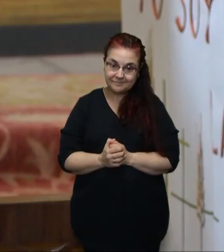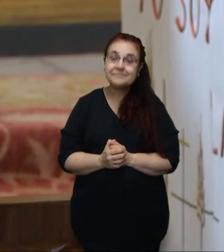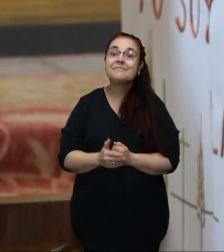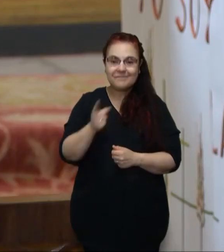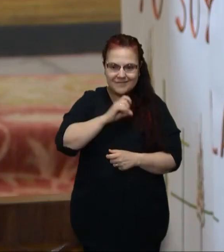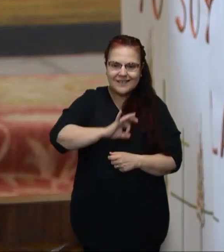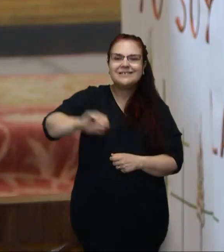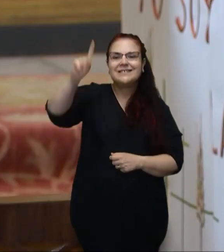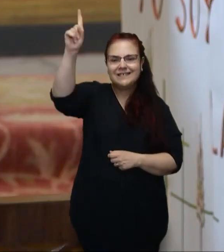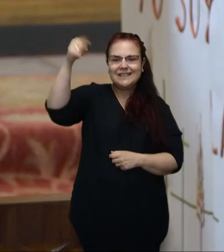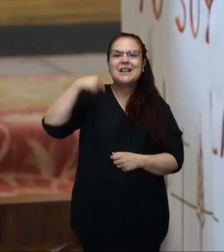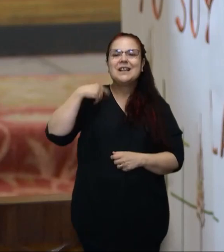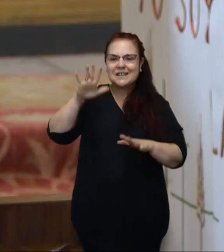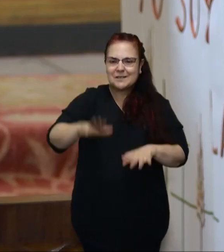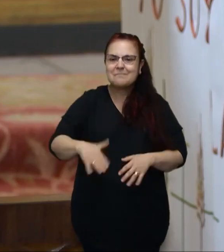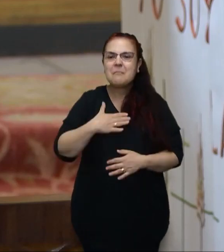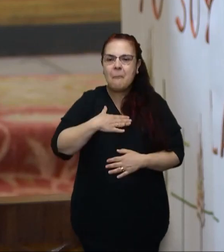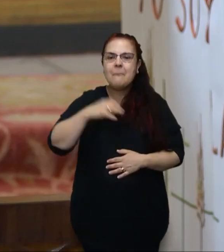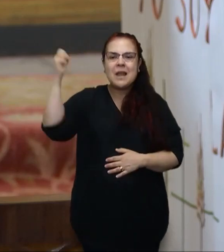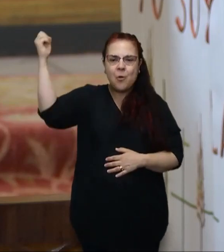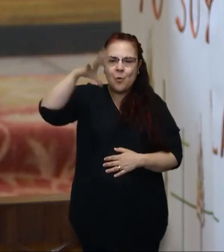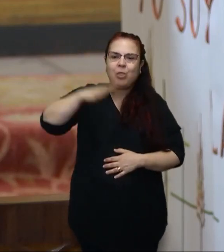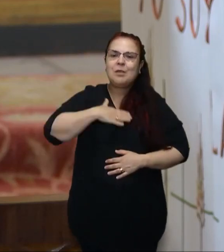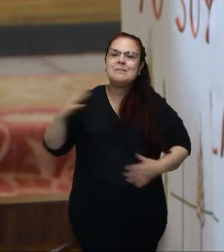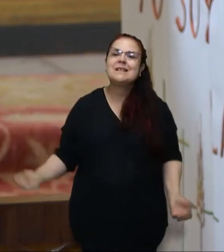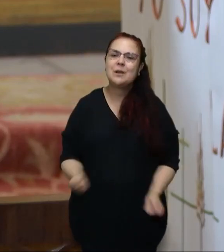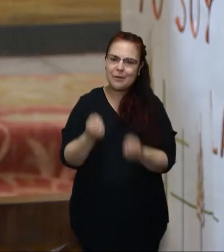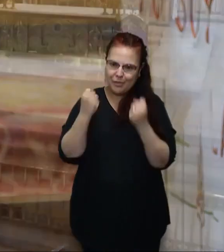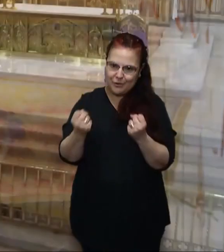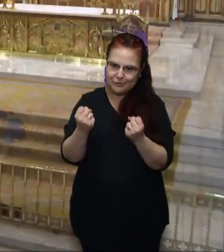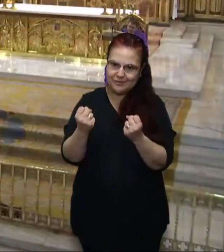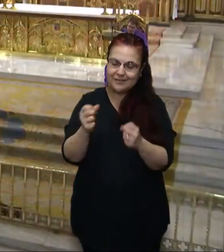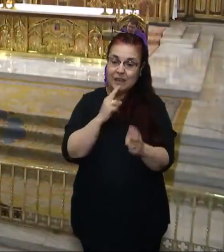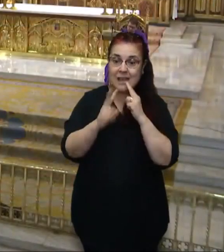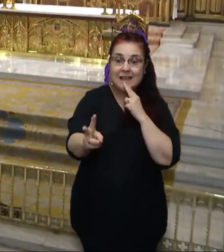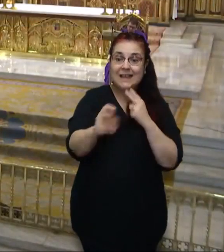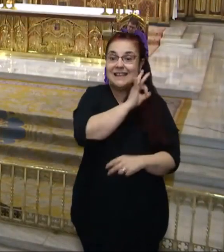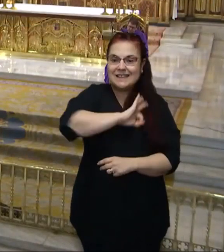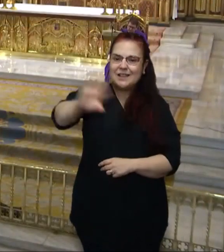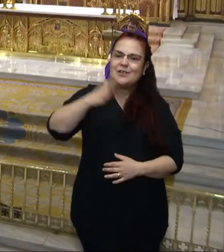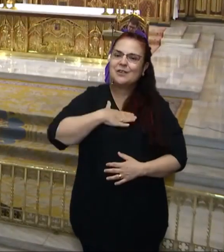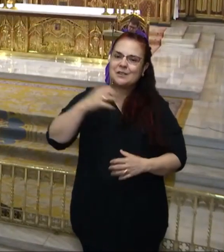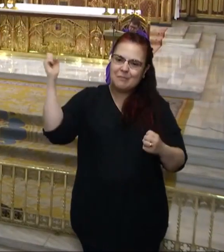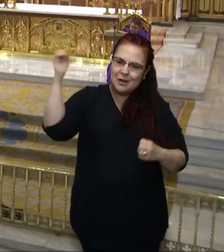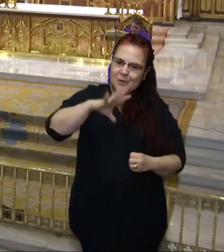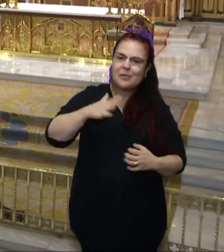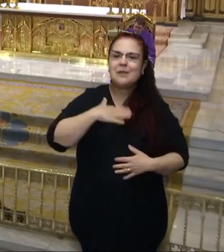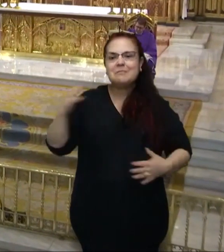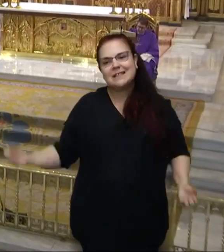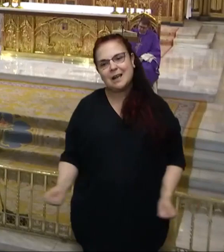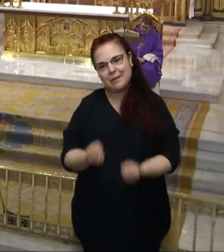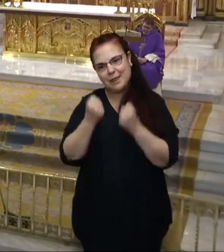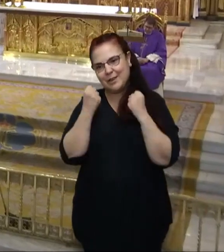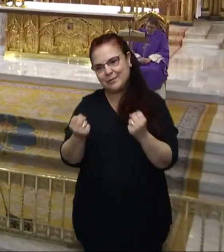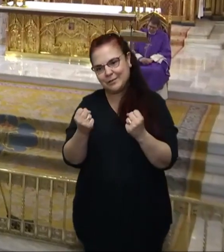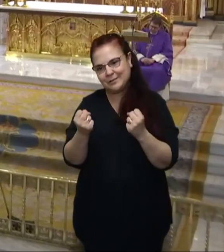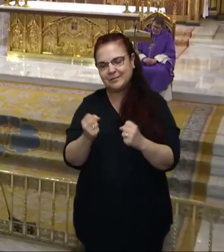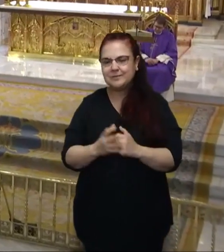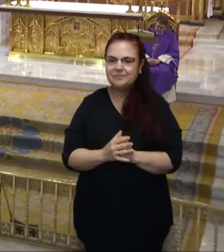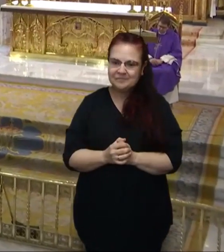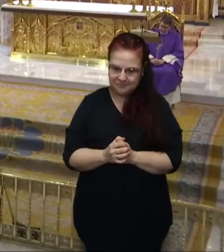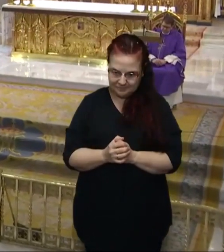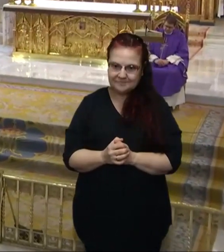El Señor es mi luz y mi salvación. El Señor es mi luz y mi salvación.